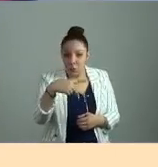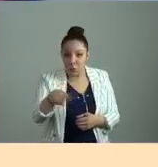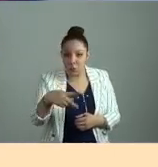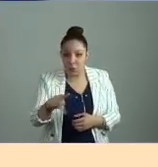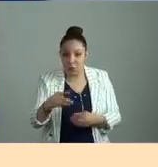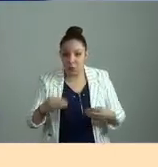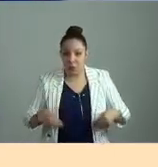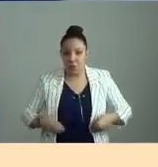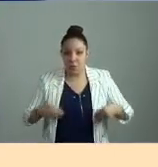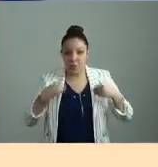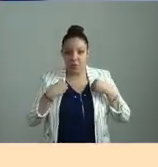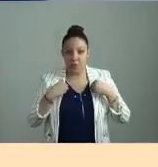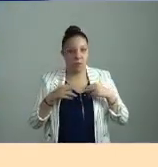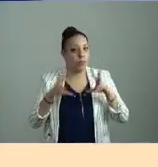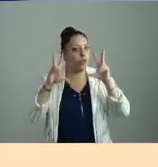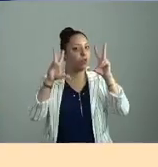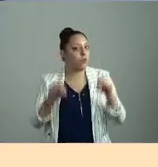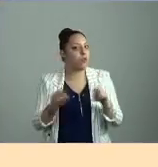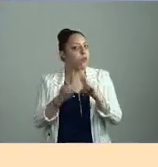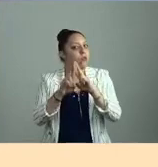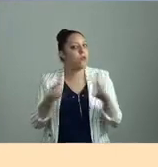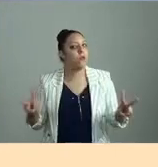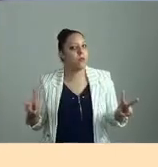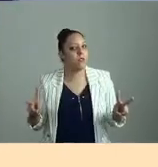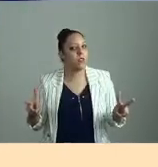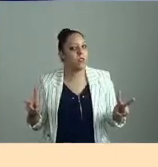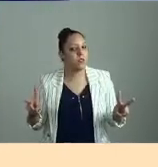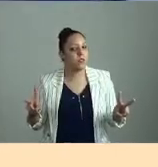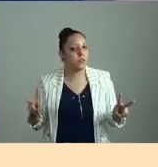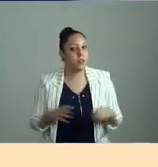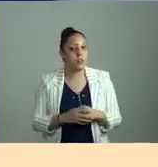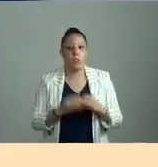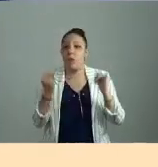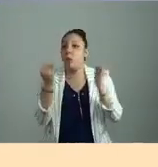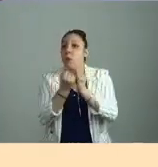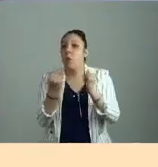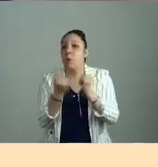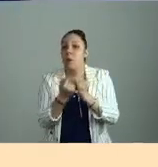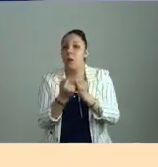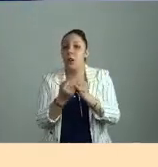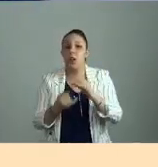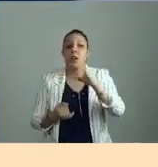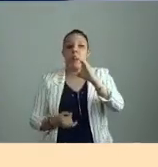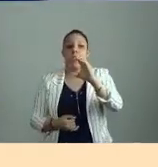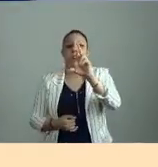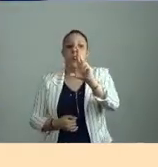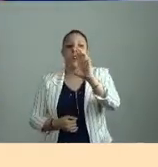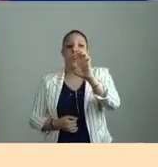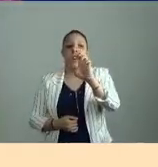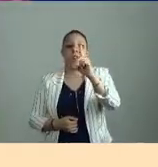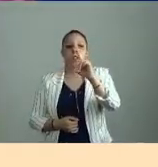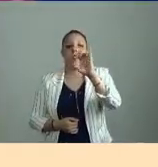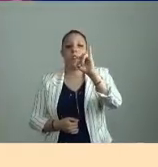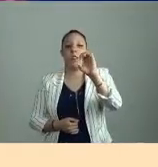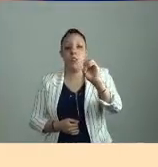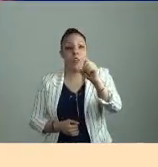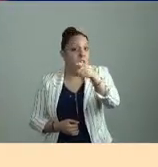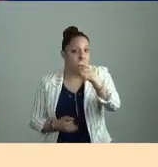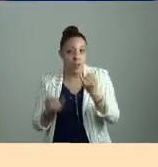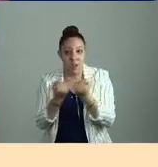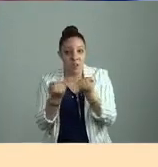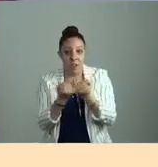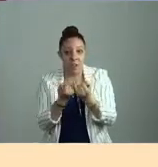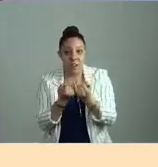y bueno que se habla del microcrédito que se habla de la del extractivismo que se habla del